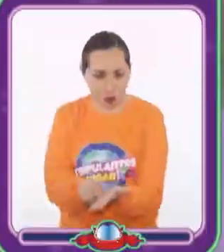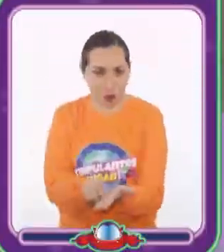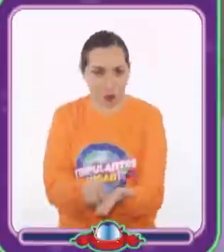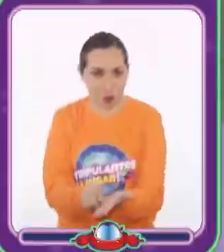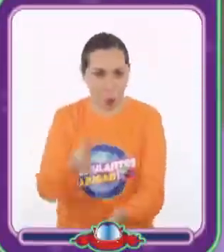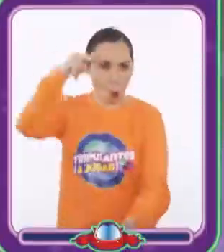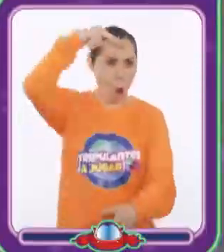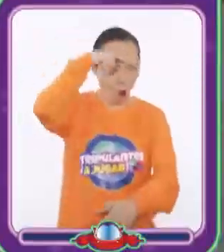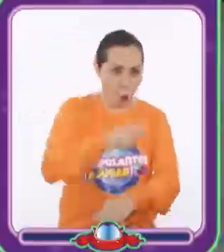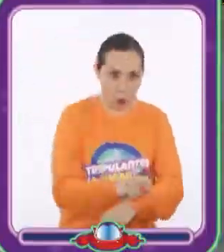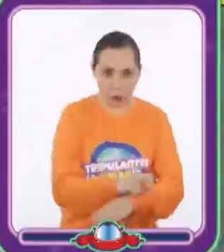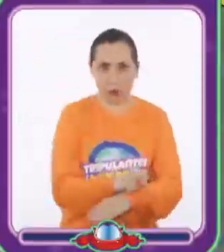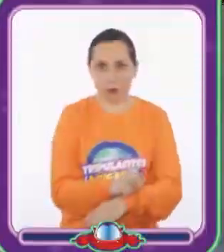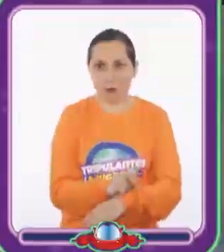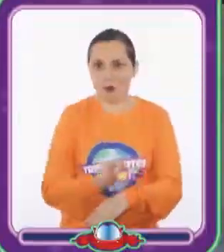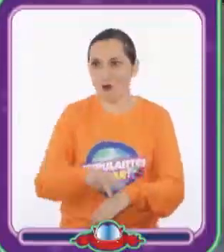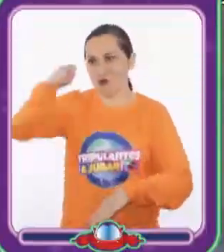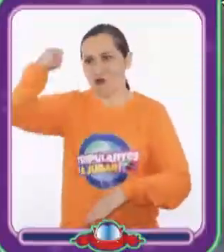y saltan muy alto.